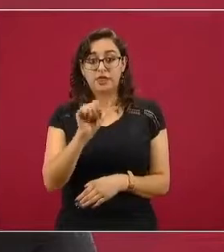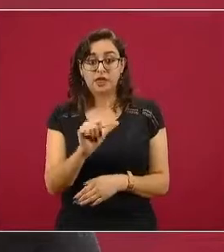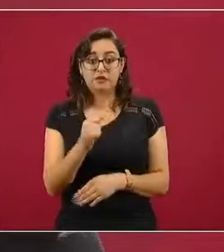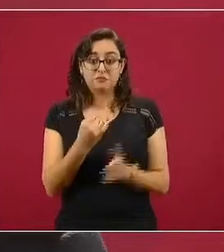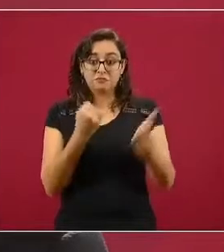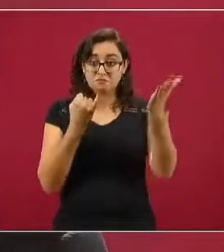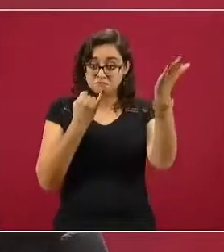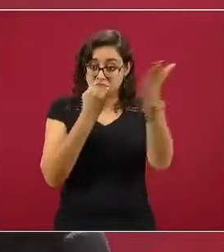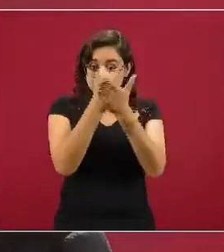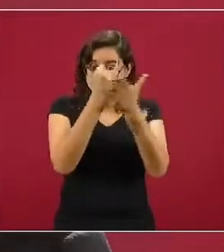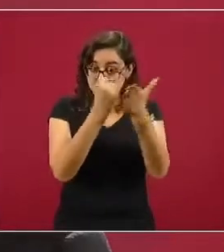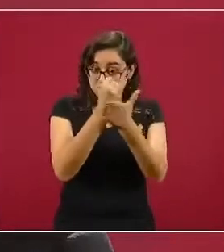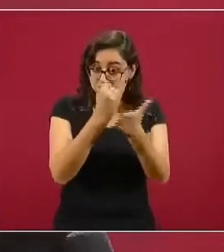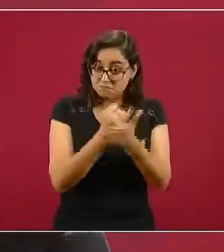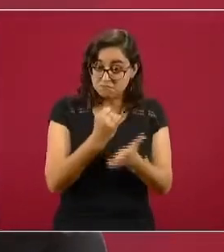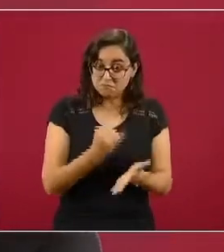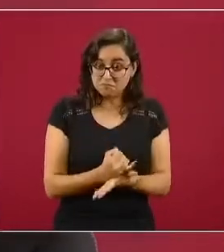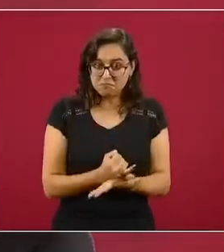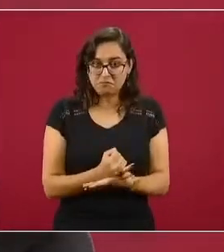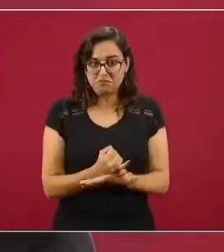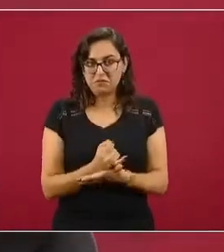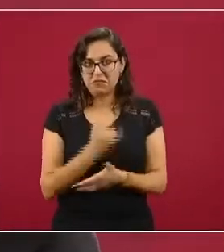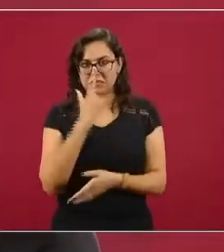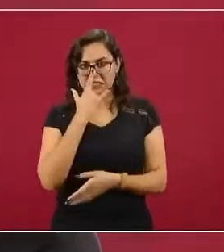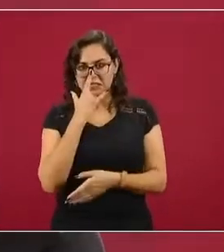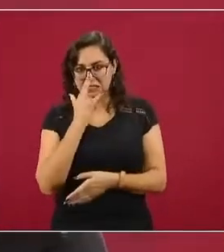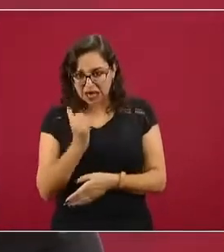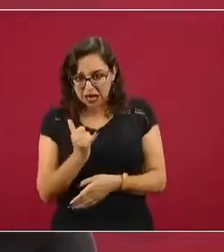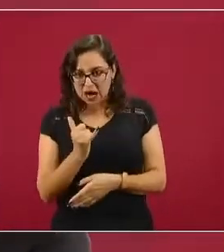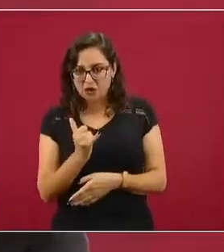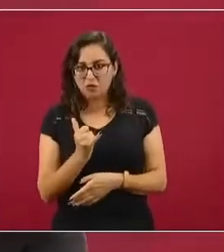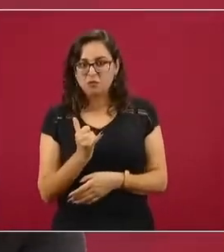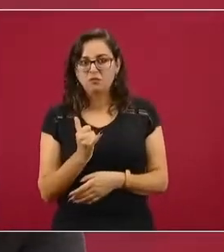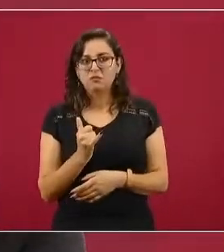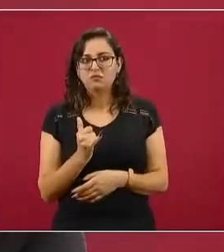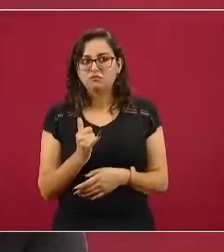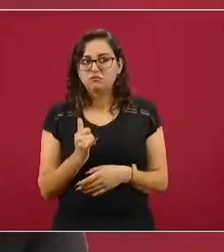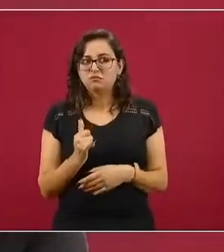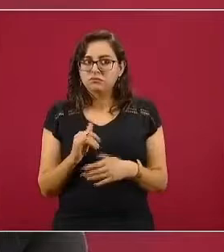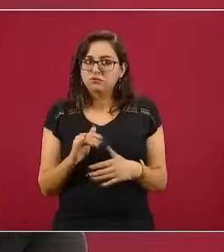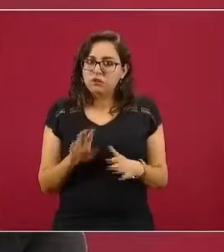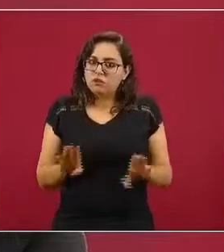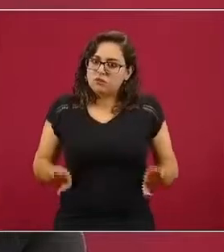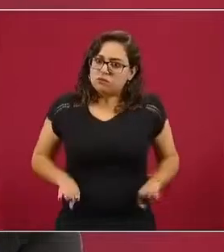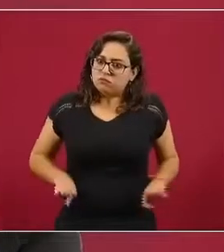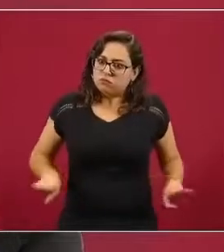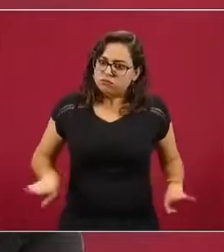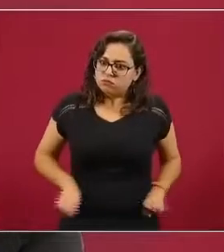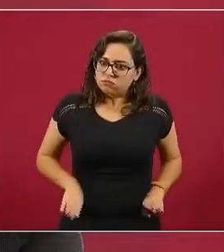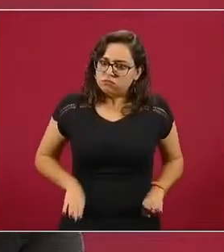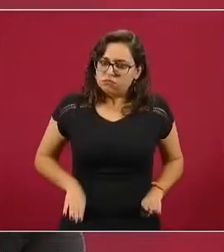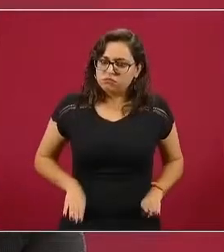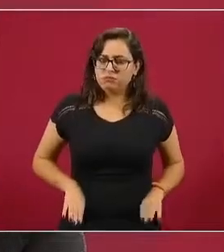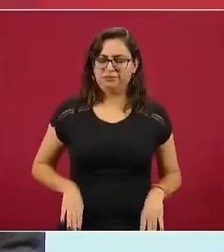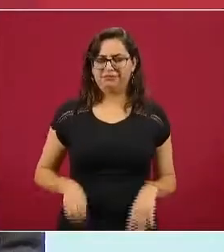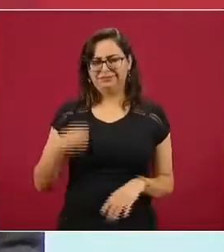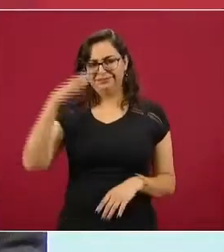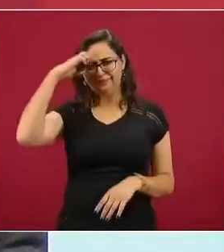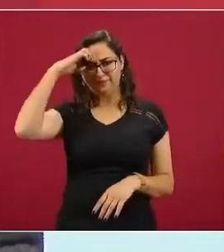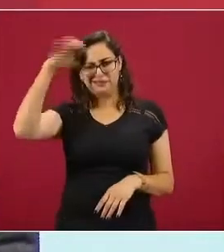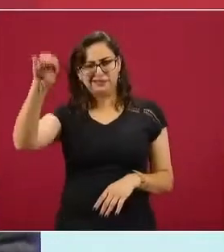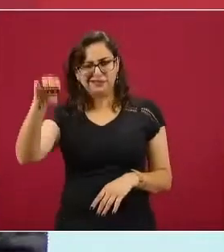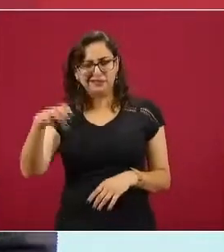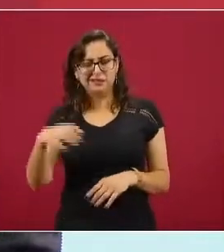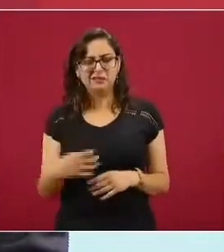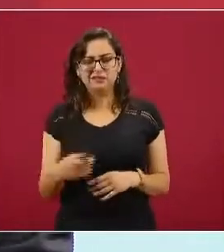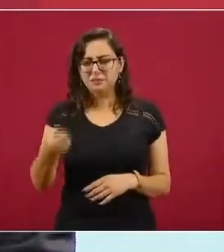decisiones no convencionales, inusuales, en una modalidad de evaluación de productos